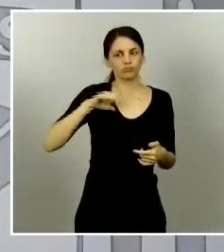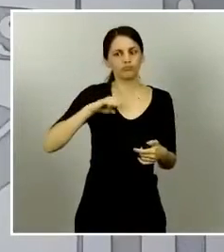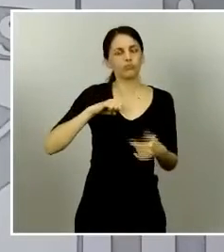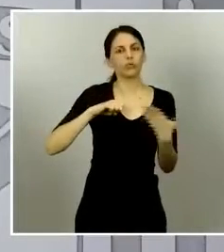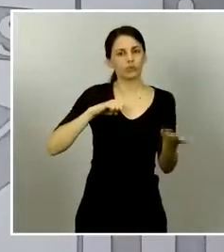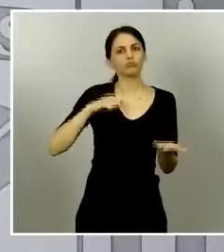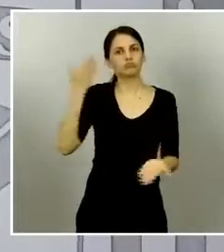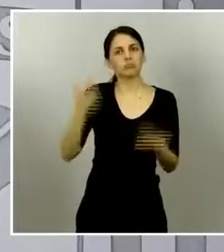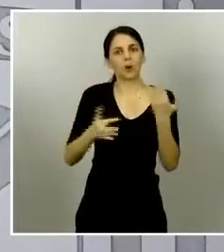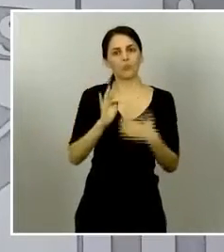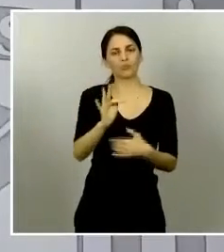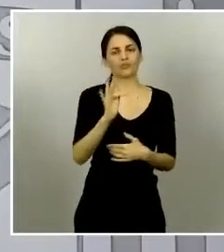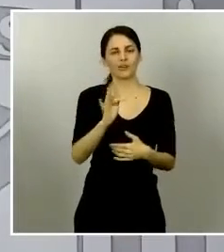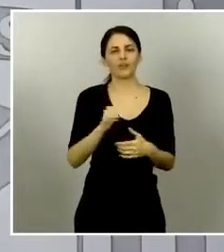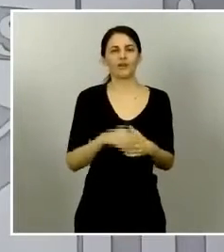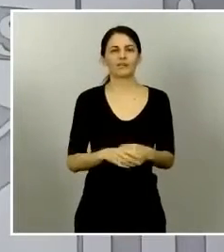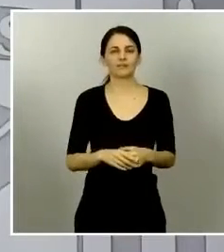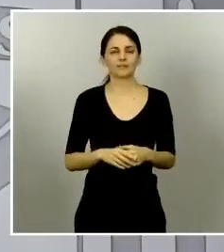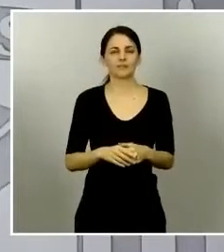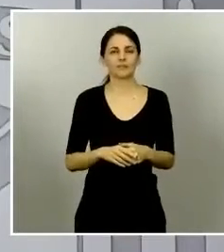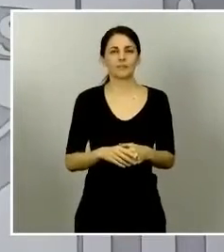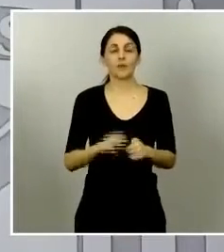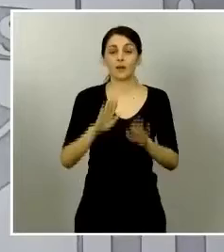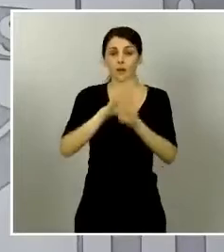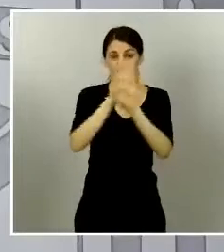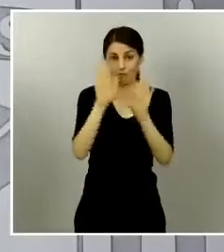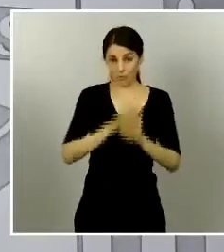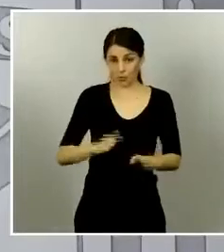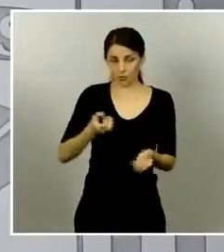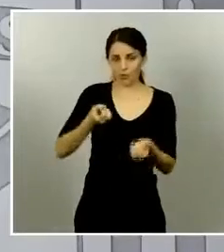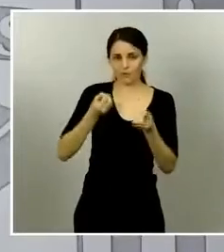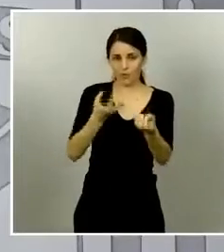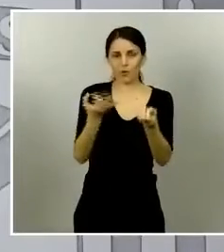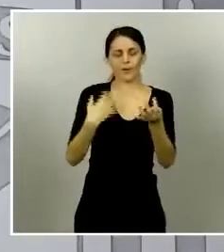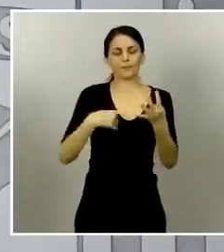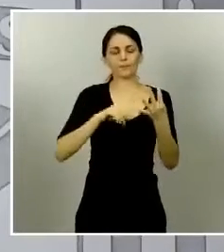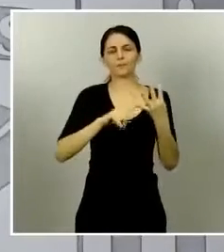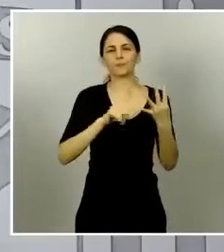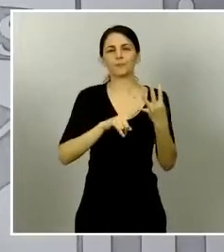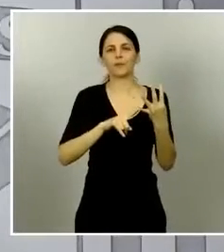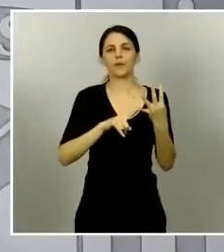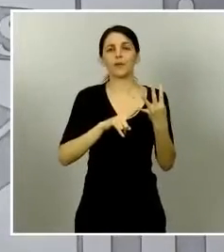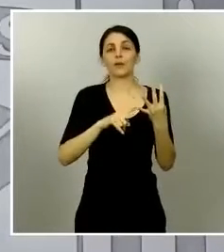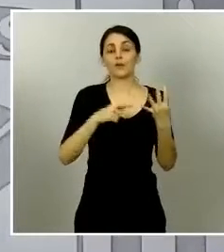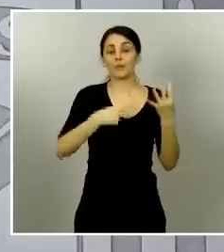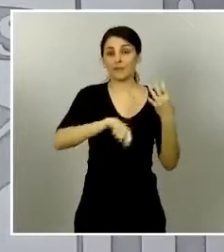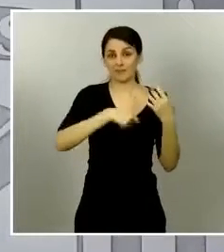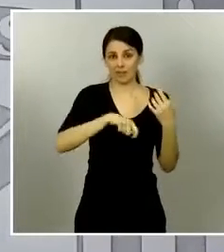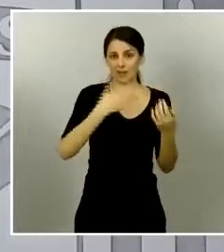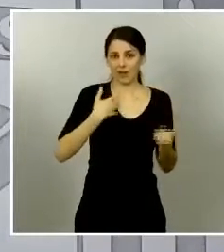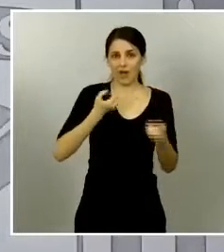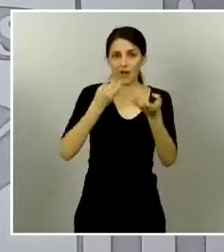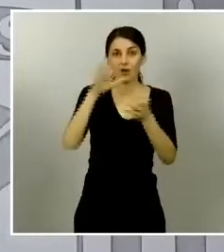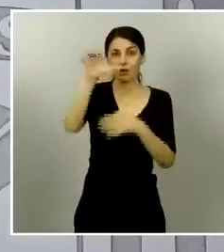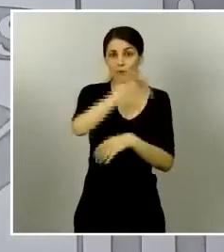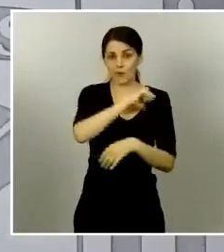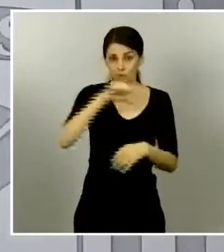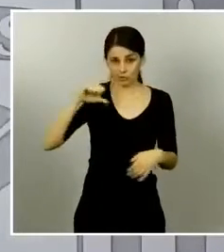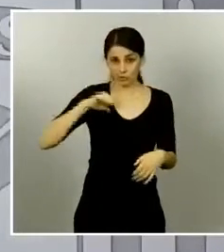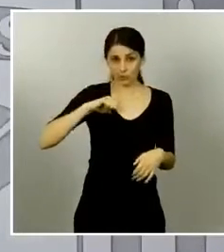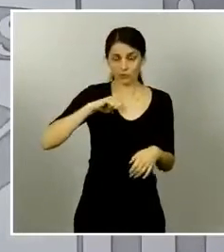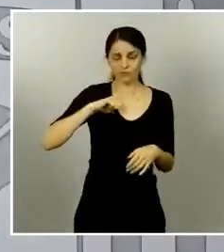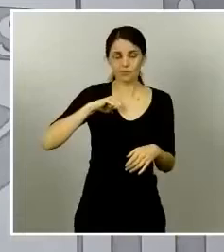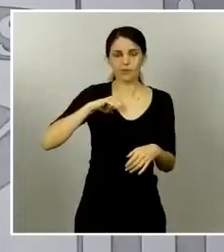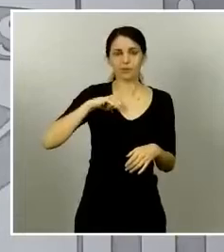autonómicos han valorado de forma especialmente positiva. Y, por último, también les informo que el presidente ha comunicado a los